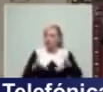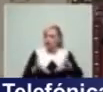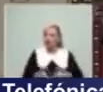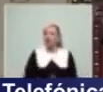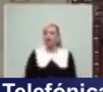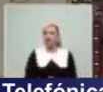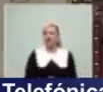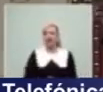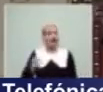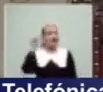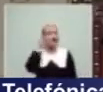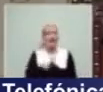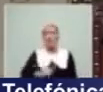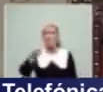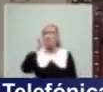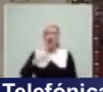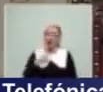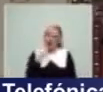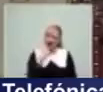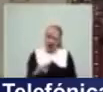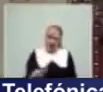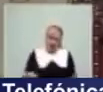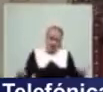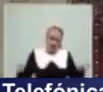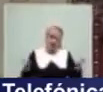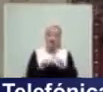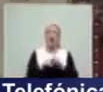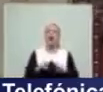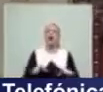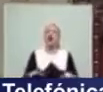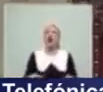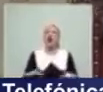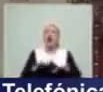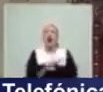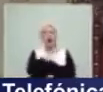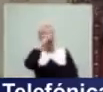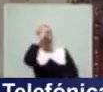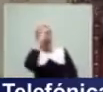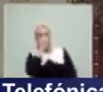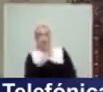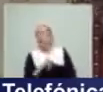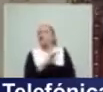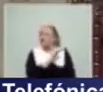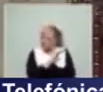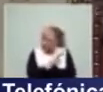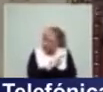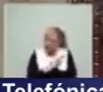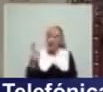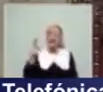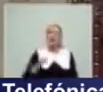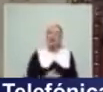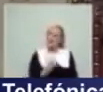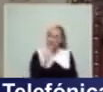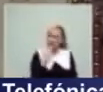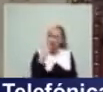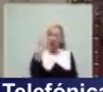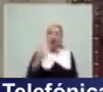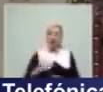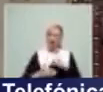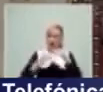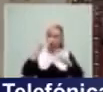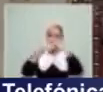sancionados. Pero ya no hay una cultura de la corrupción y ya no hay estas redes de silencio y